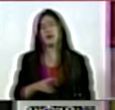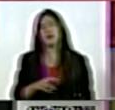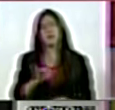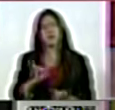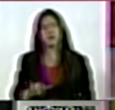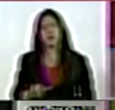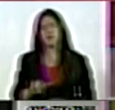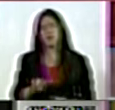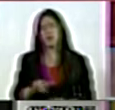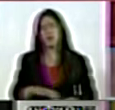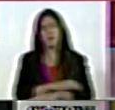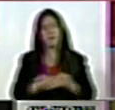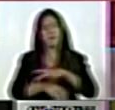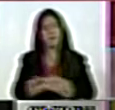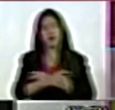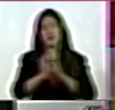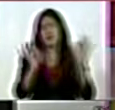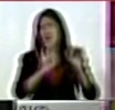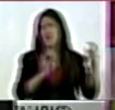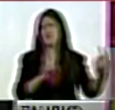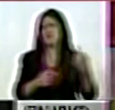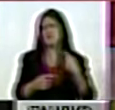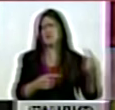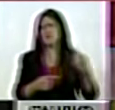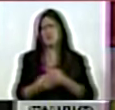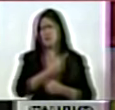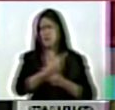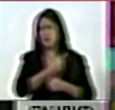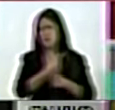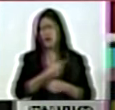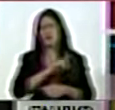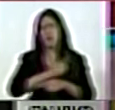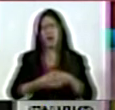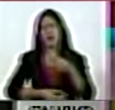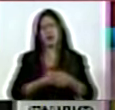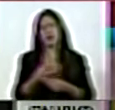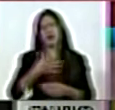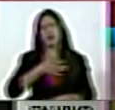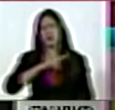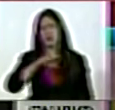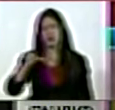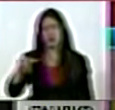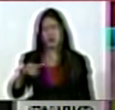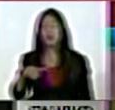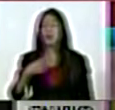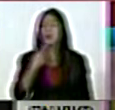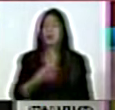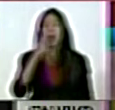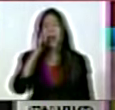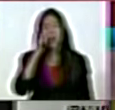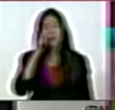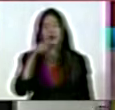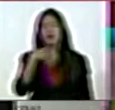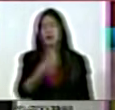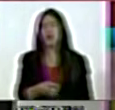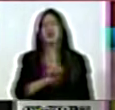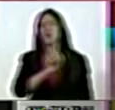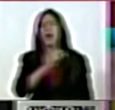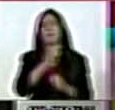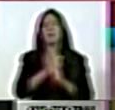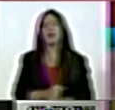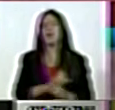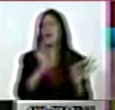propios brazos. Nadie vendrá a hacer por nosotros lo que nos toca hacer a nosotros. Como decía Gervasio Artiga, no esperemos